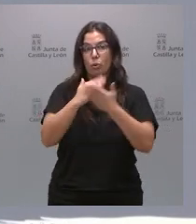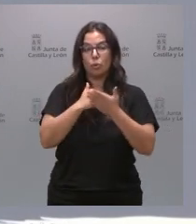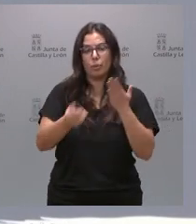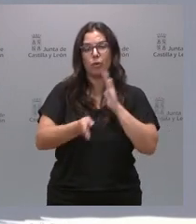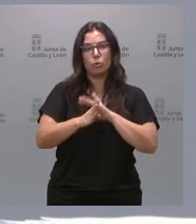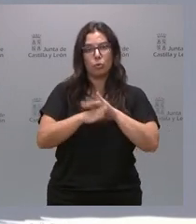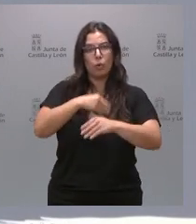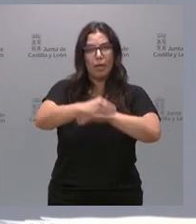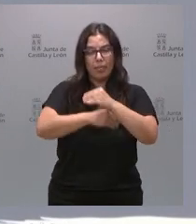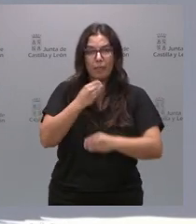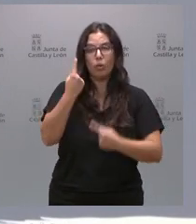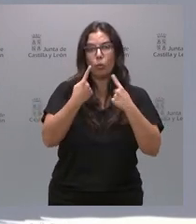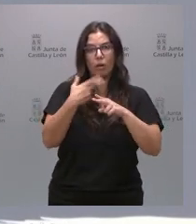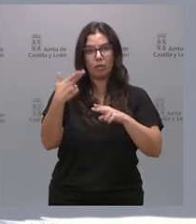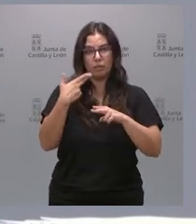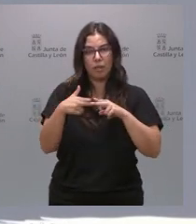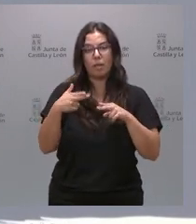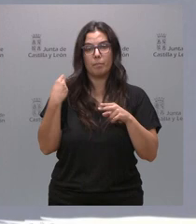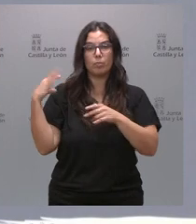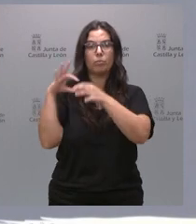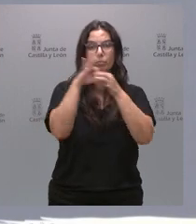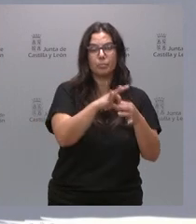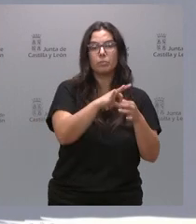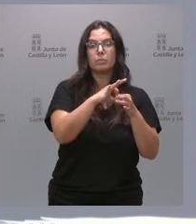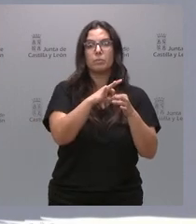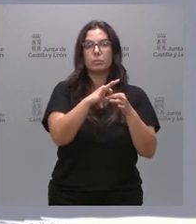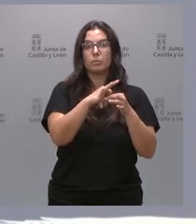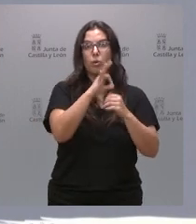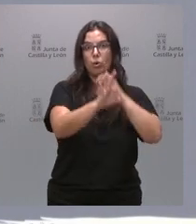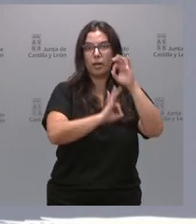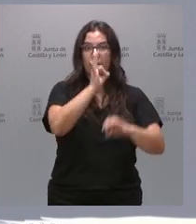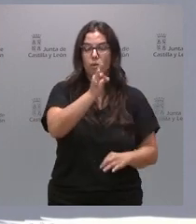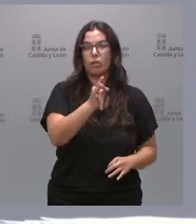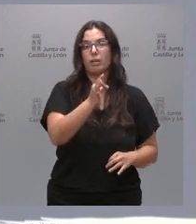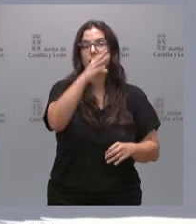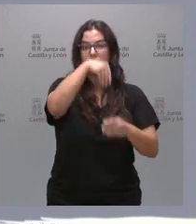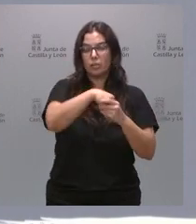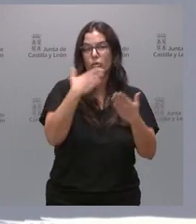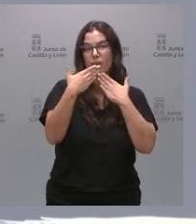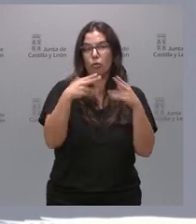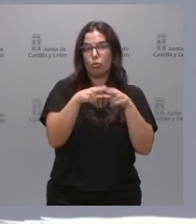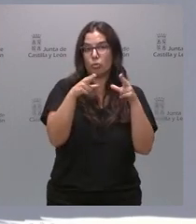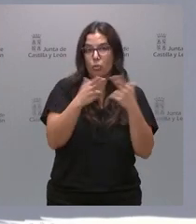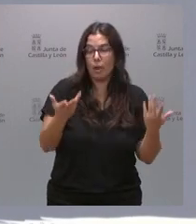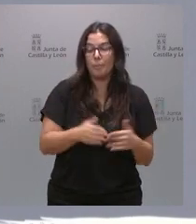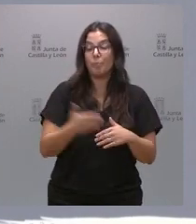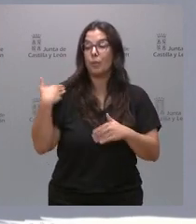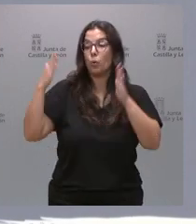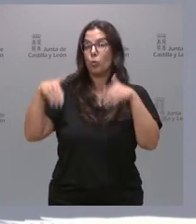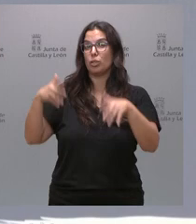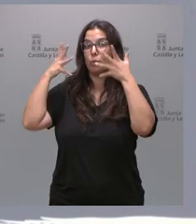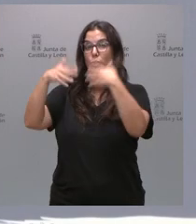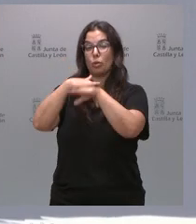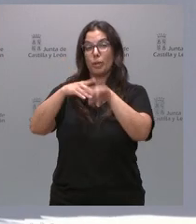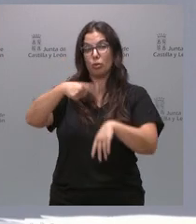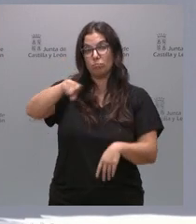desarrollando pues algunas de las actividades que tienen que ver con la relación con las organizaciones que forman parte del diálogo social el último consejo de gobierno si